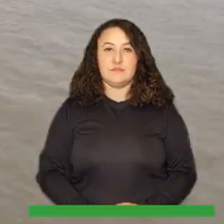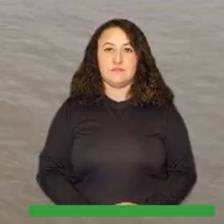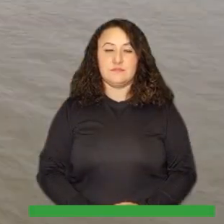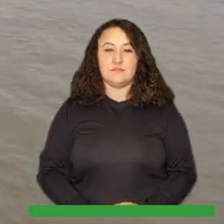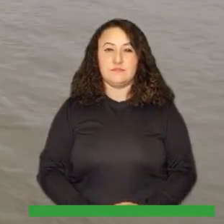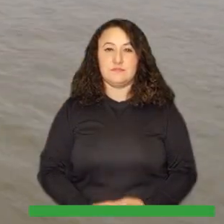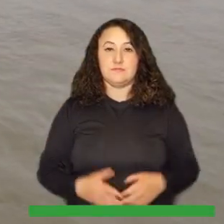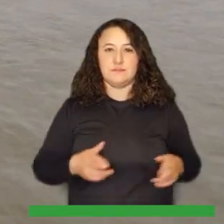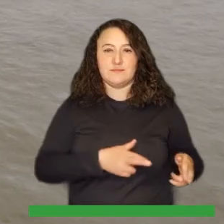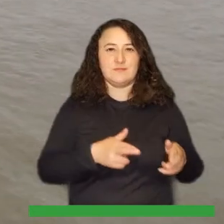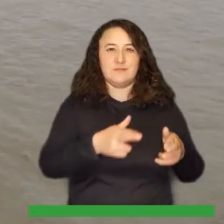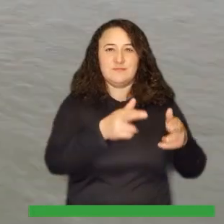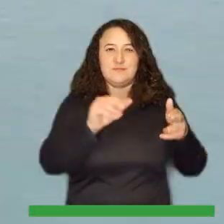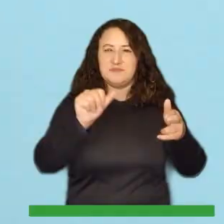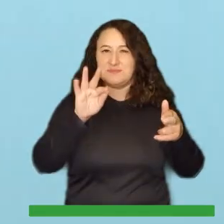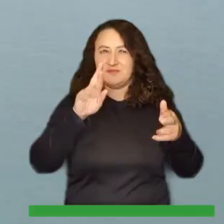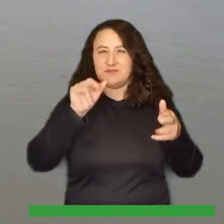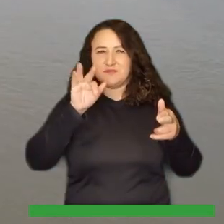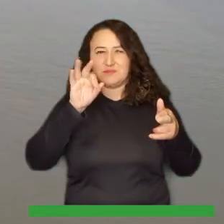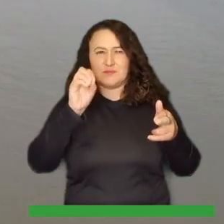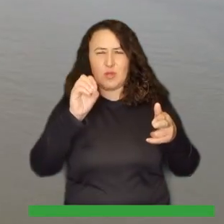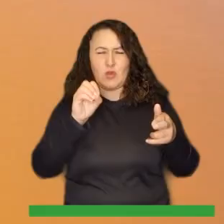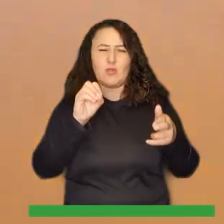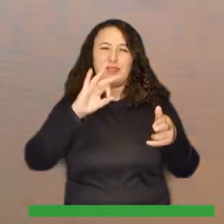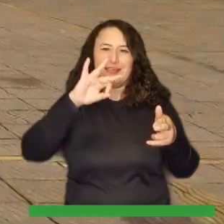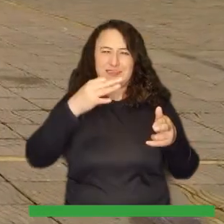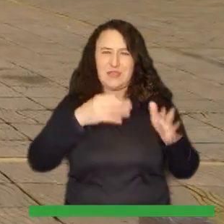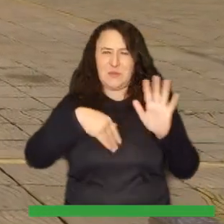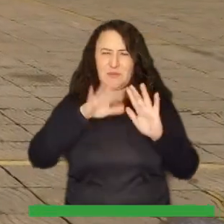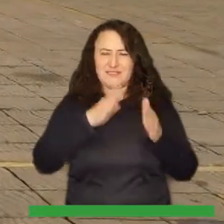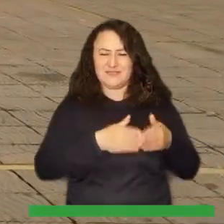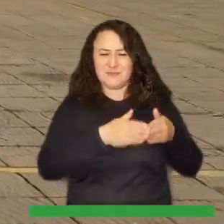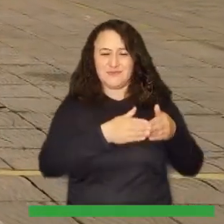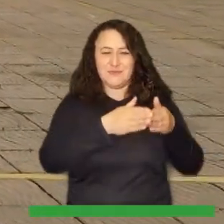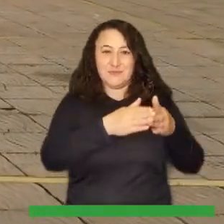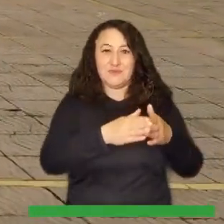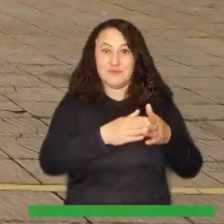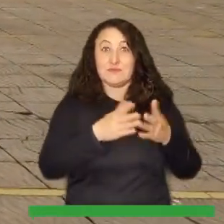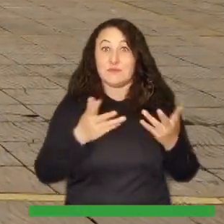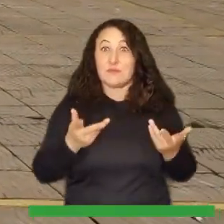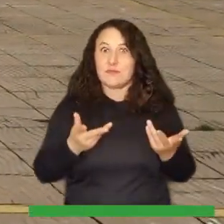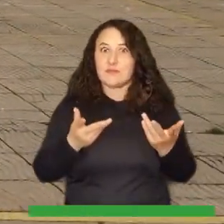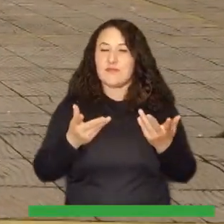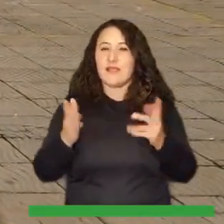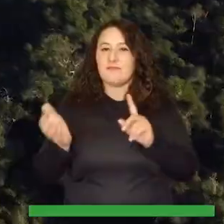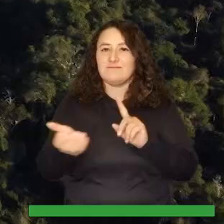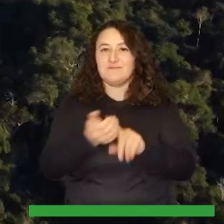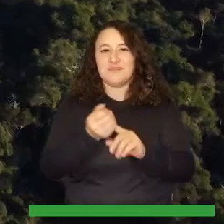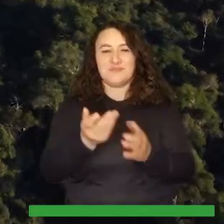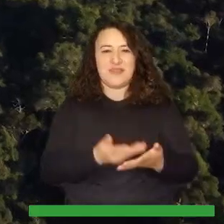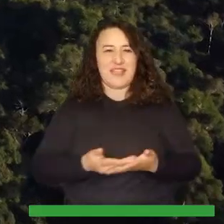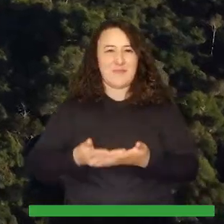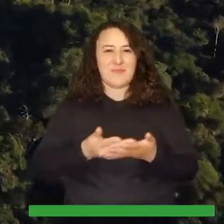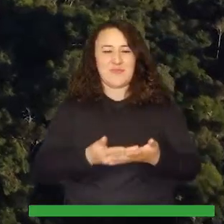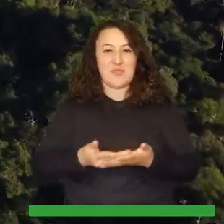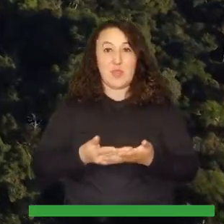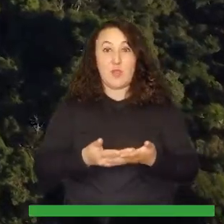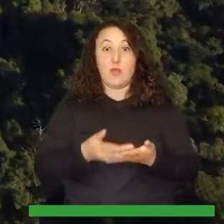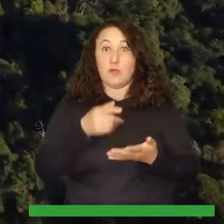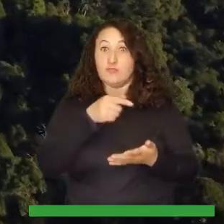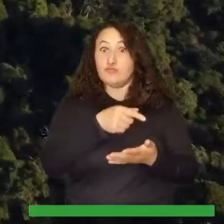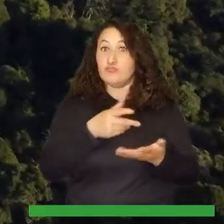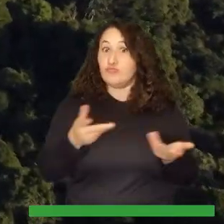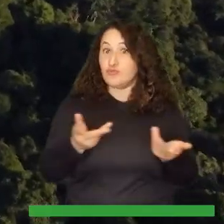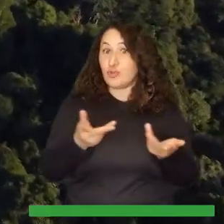A orillas del río Atrato, el tercero más navegable del país, encontramos a Quibdó, municipio